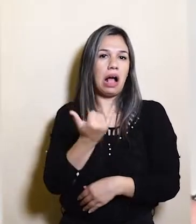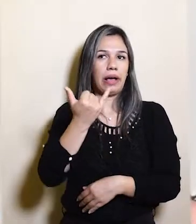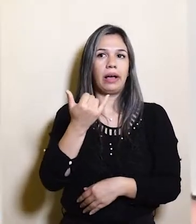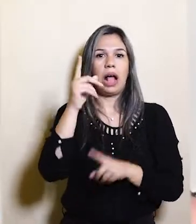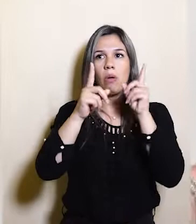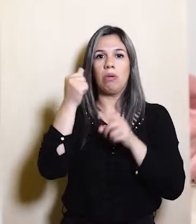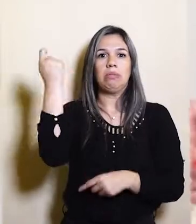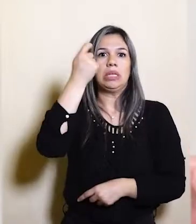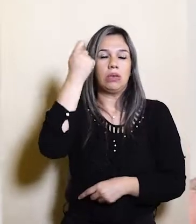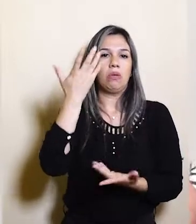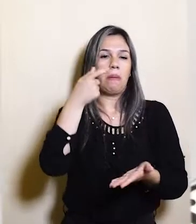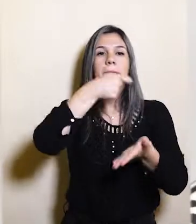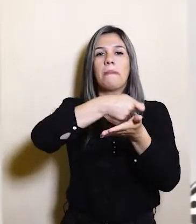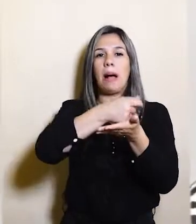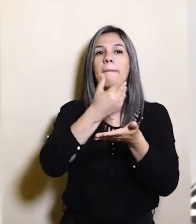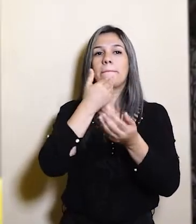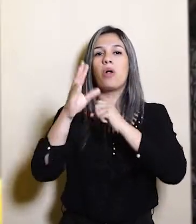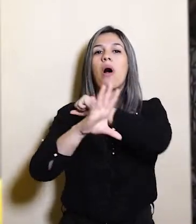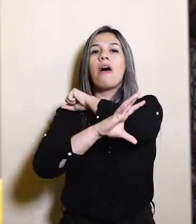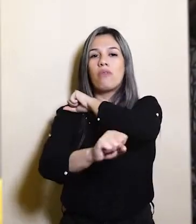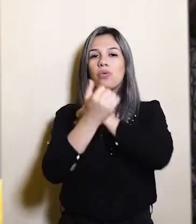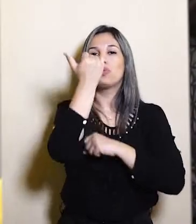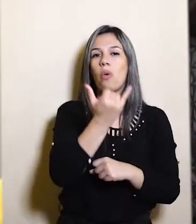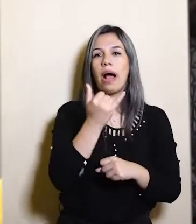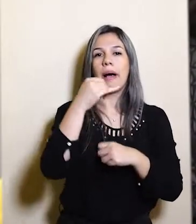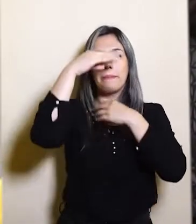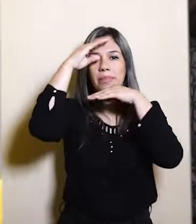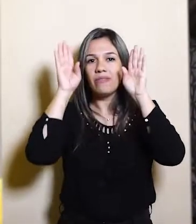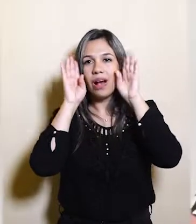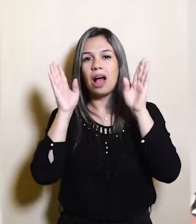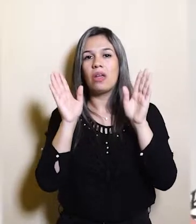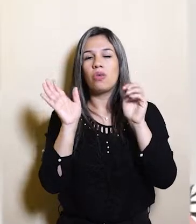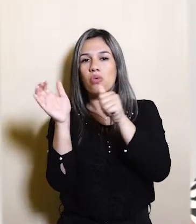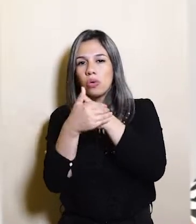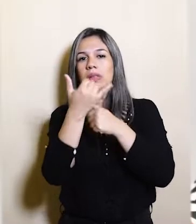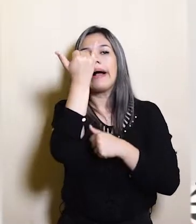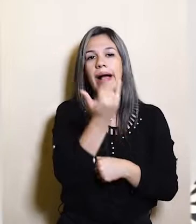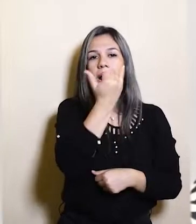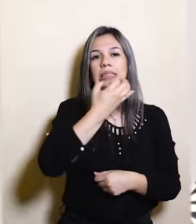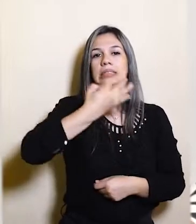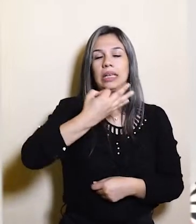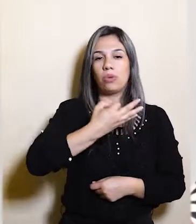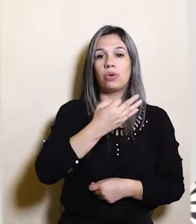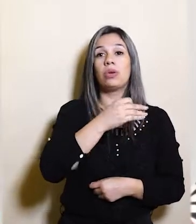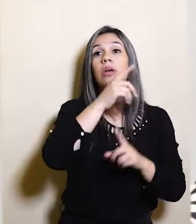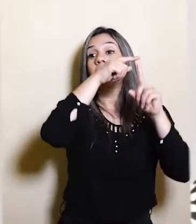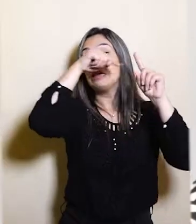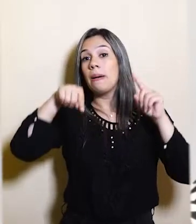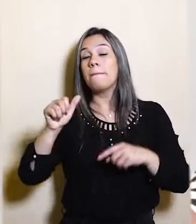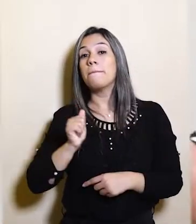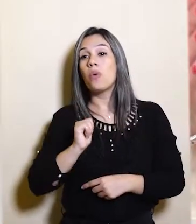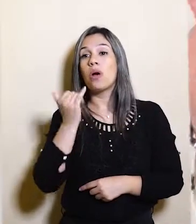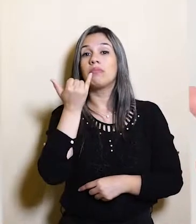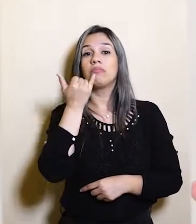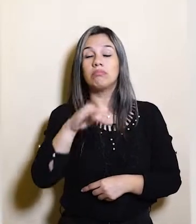exorbitantes muchas veces, pero acceden a un aborto que es más seguro que el que lamentablemente se practican niñas y adolescentes o mujeres